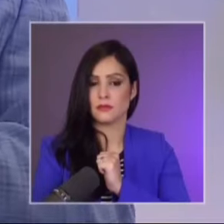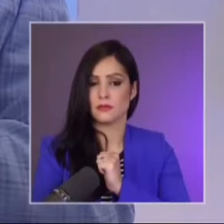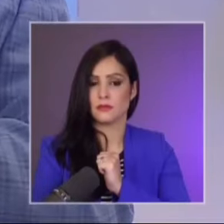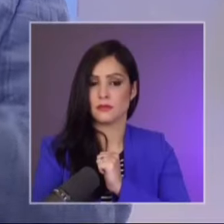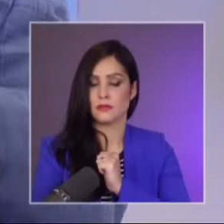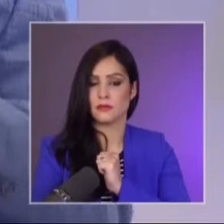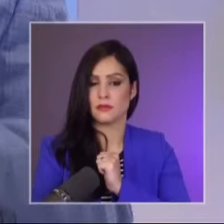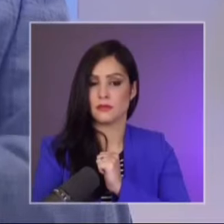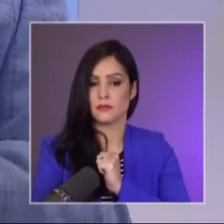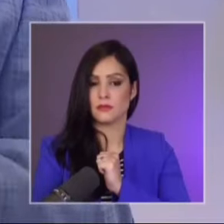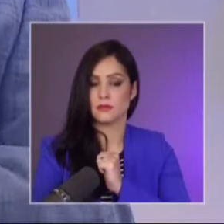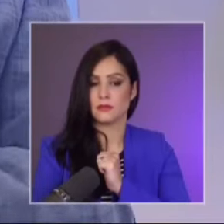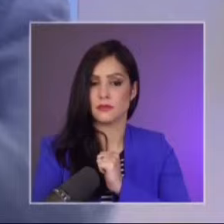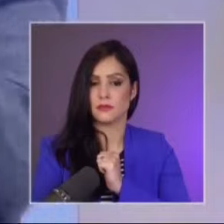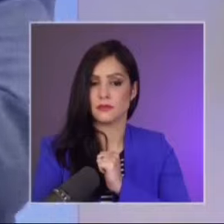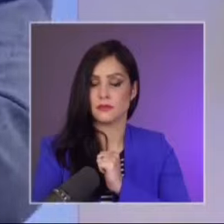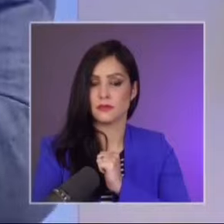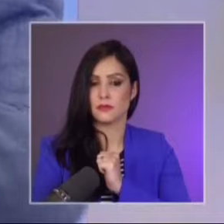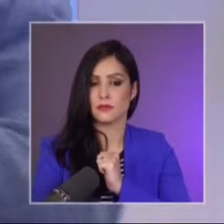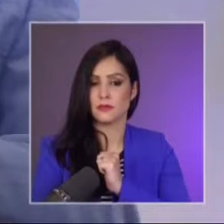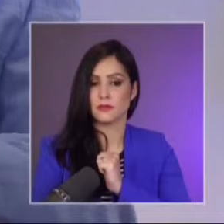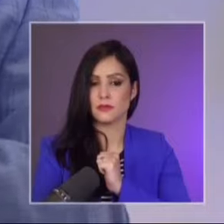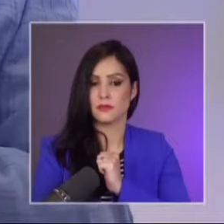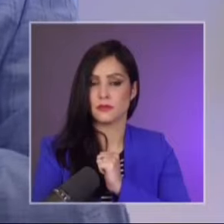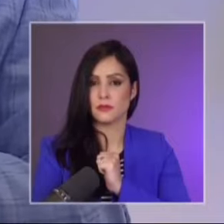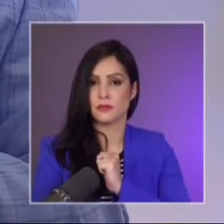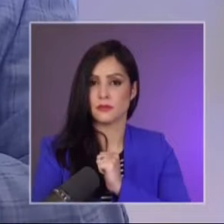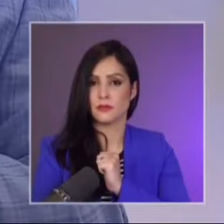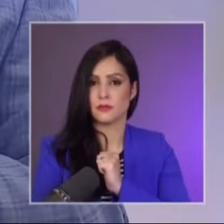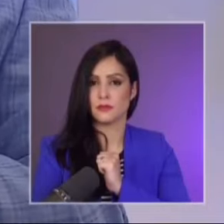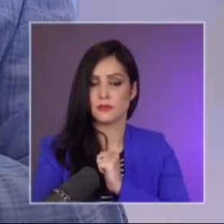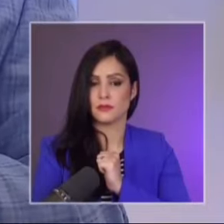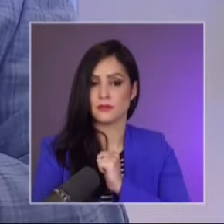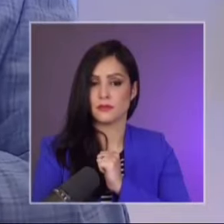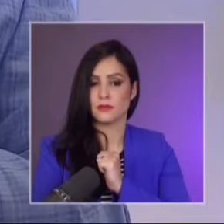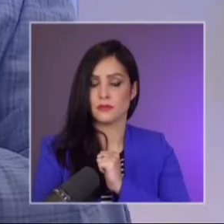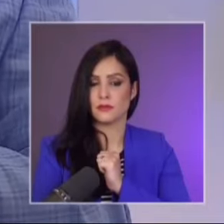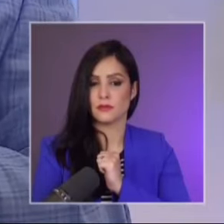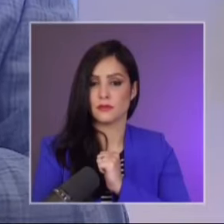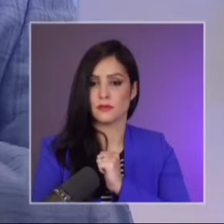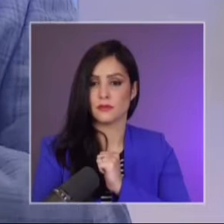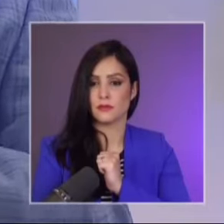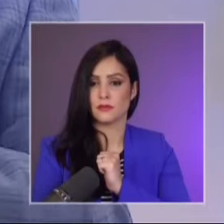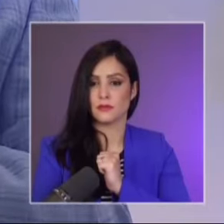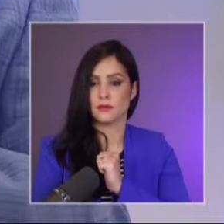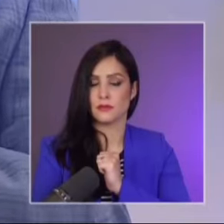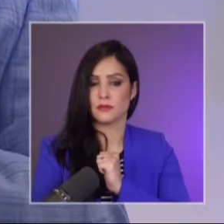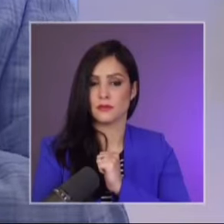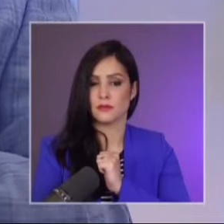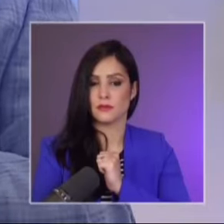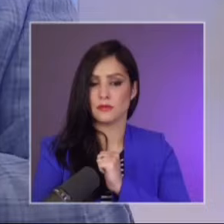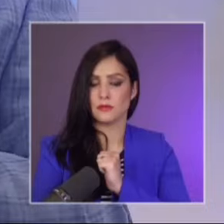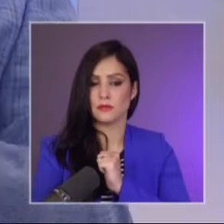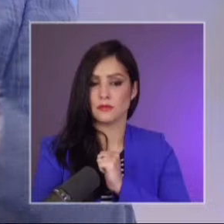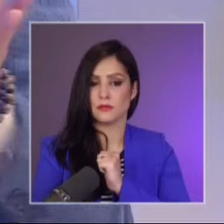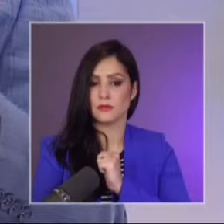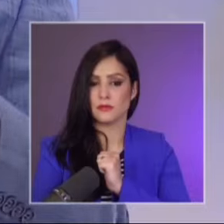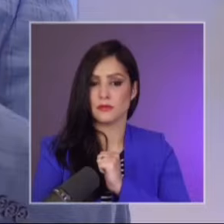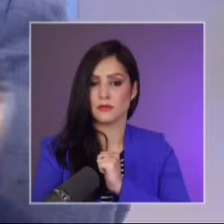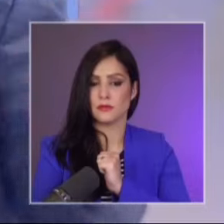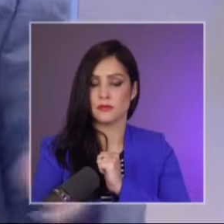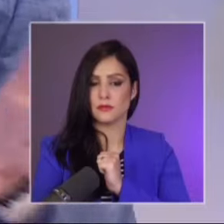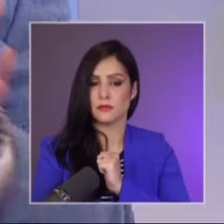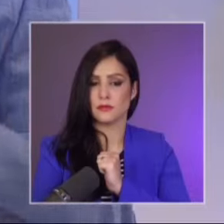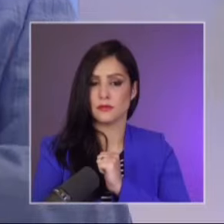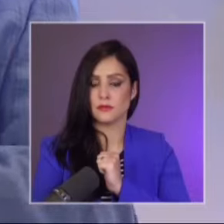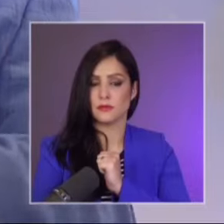propiedades la coalición ambiental grupo jaragua repito com manej del parque y nosotros nos acabamos de enterar hace apenas